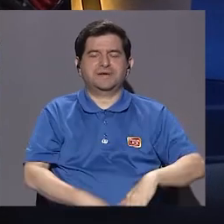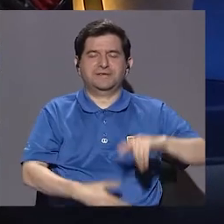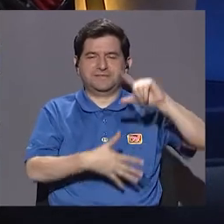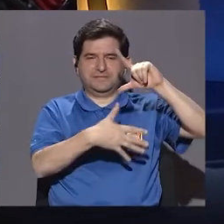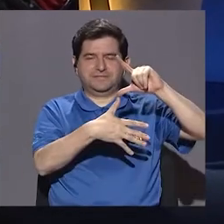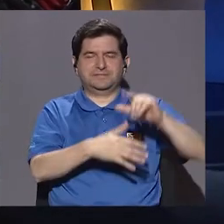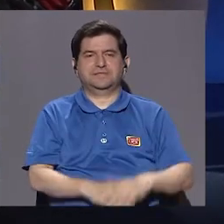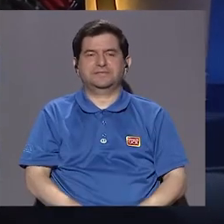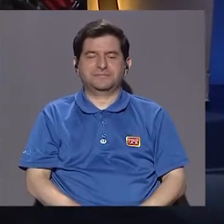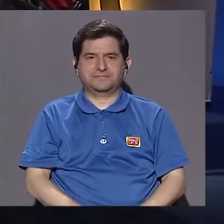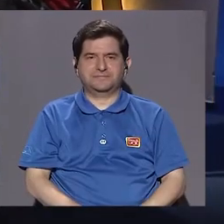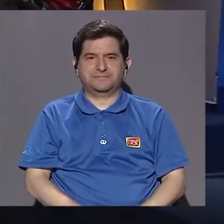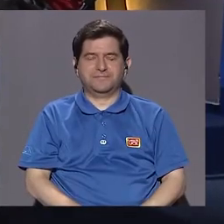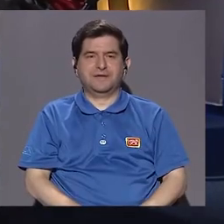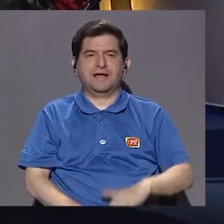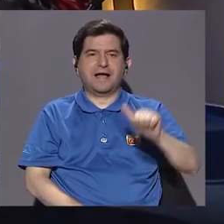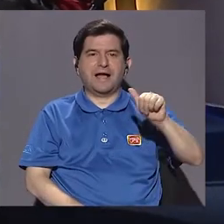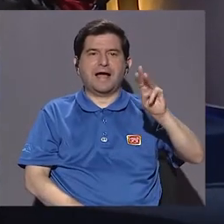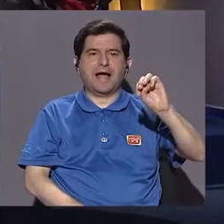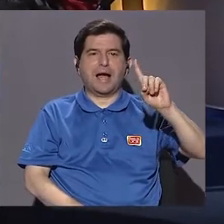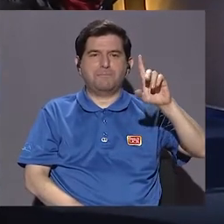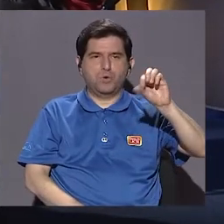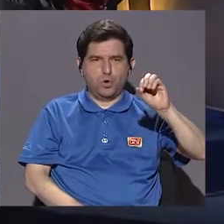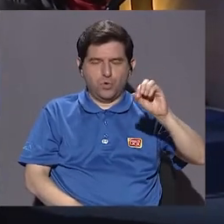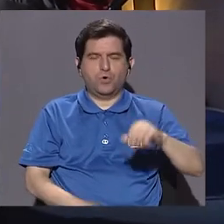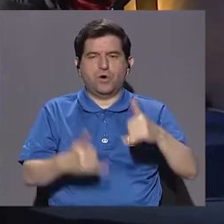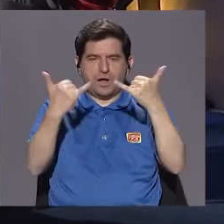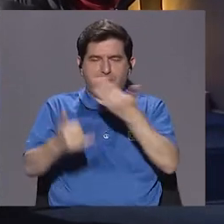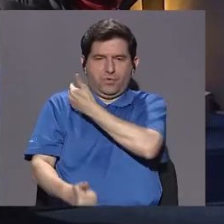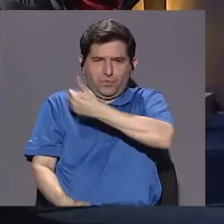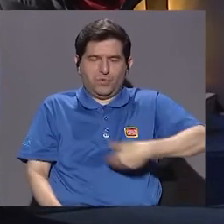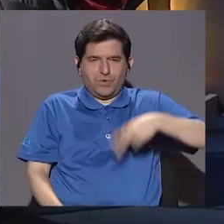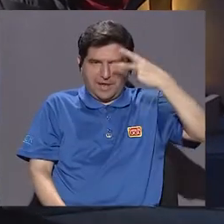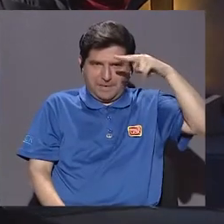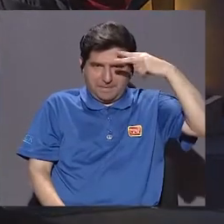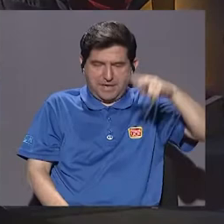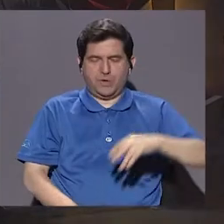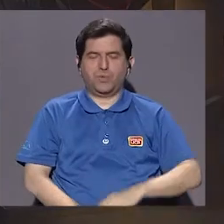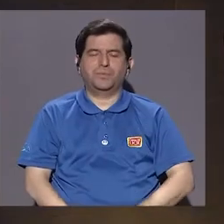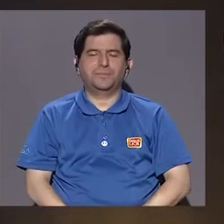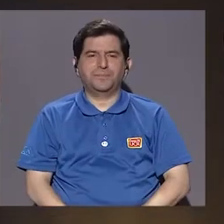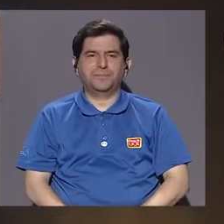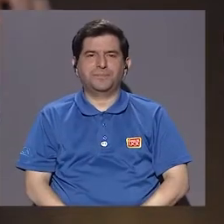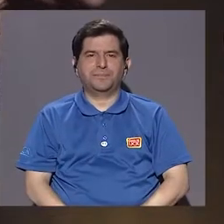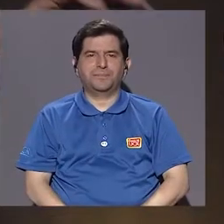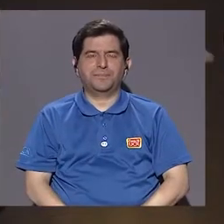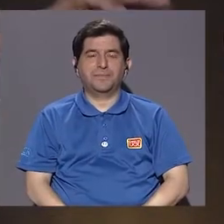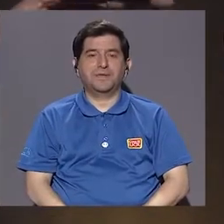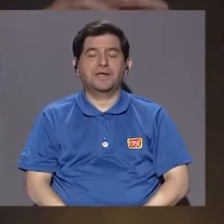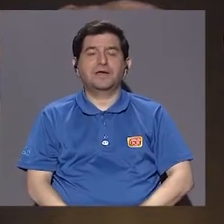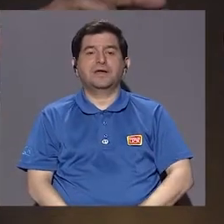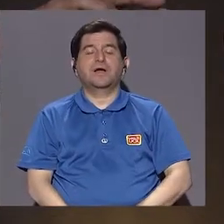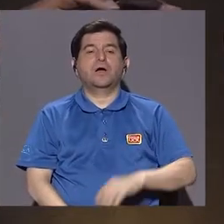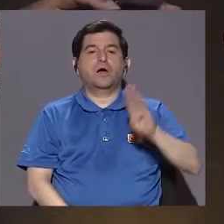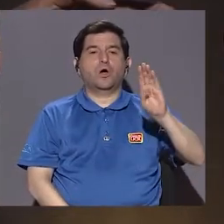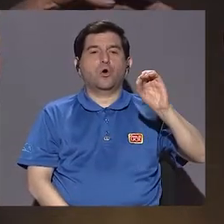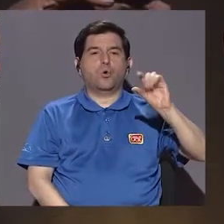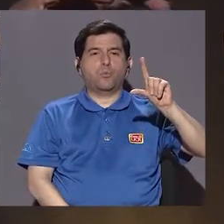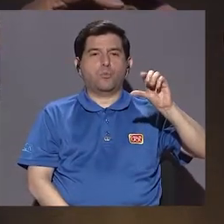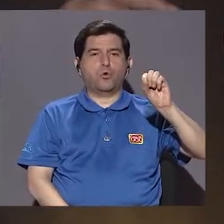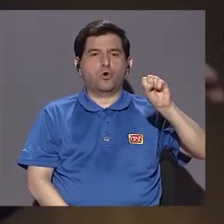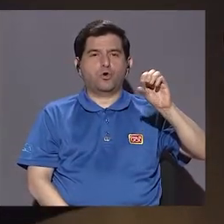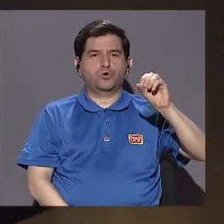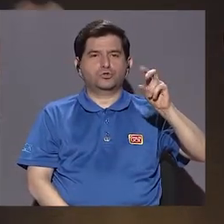latina la llegada de andrés manuel lópez obrador a mexico la llegada de jair bolsonaro a